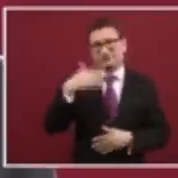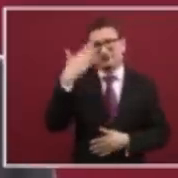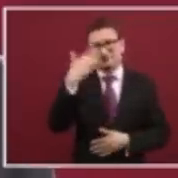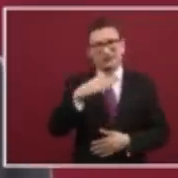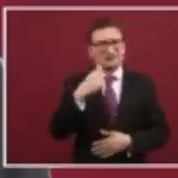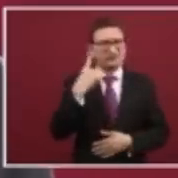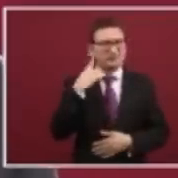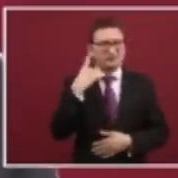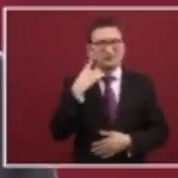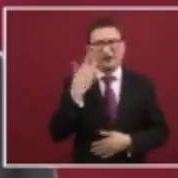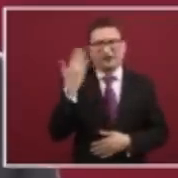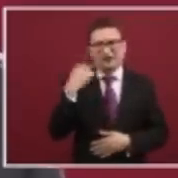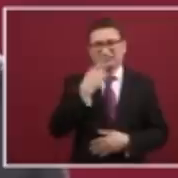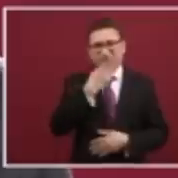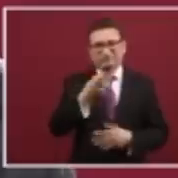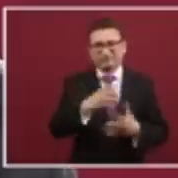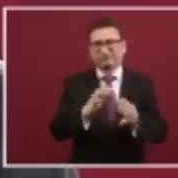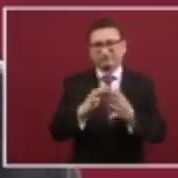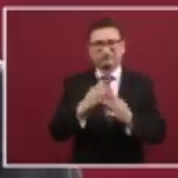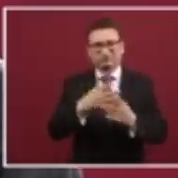ya explicaba,